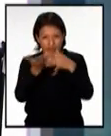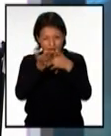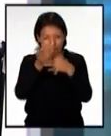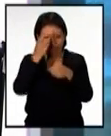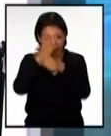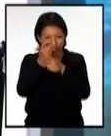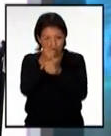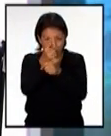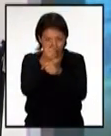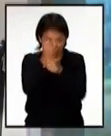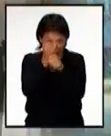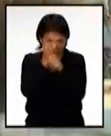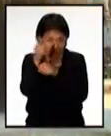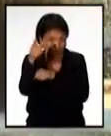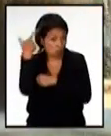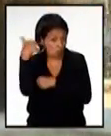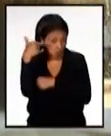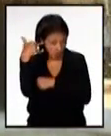en Guadalajara?